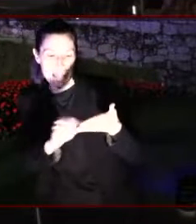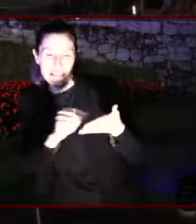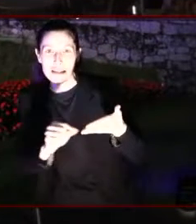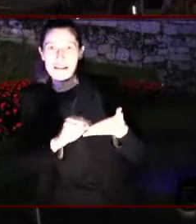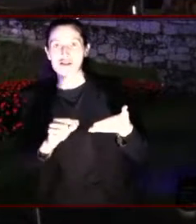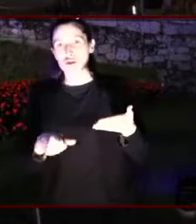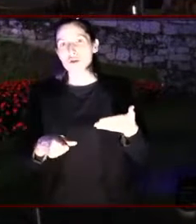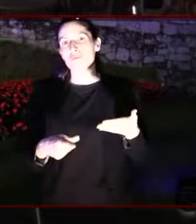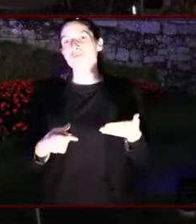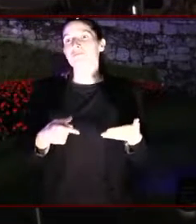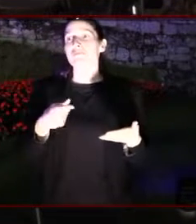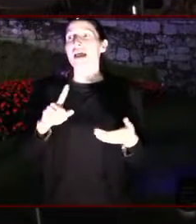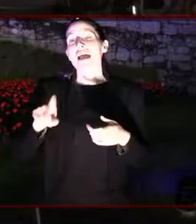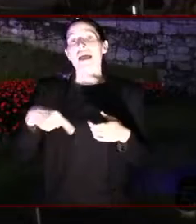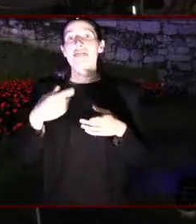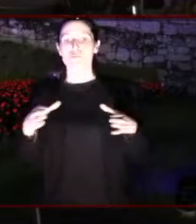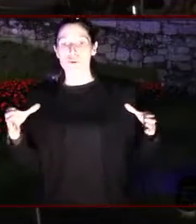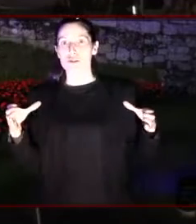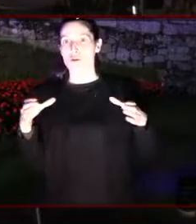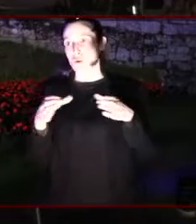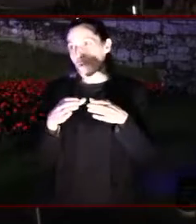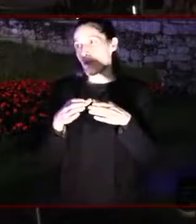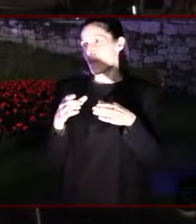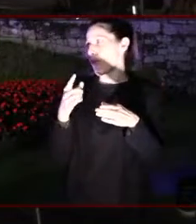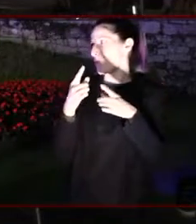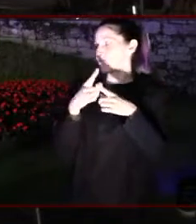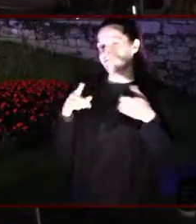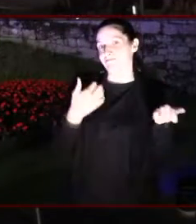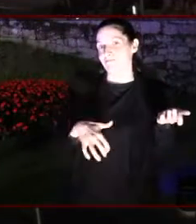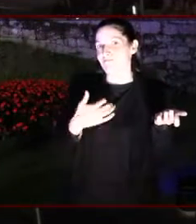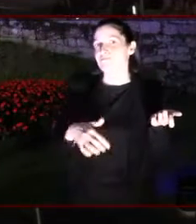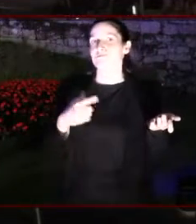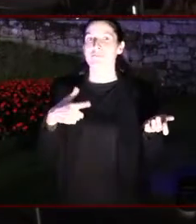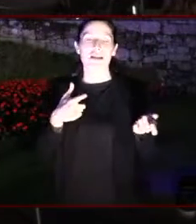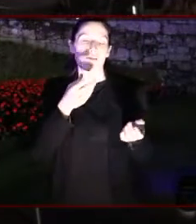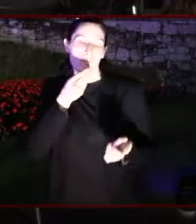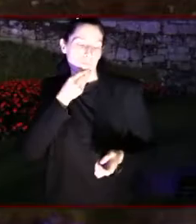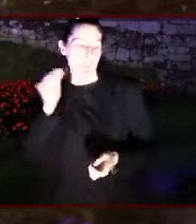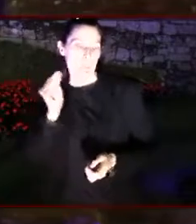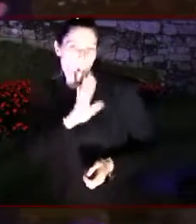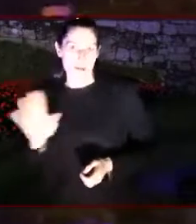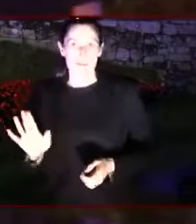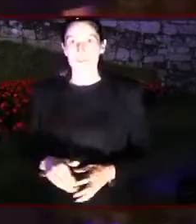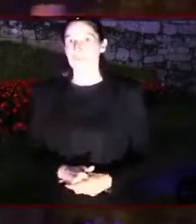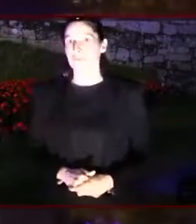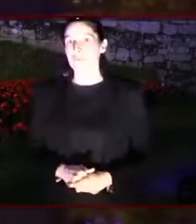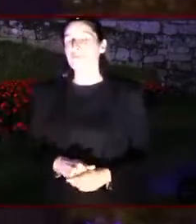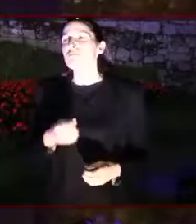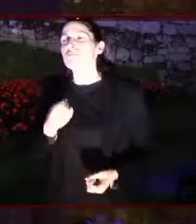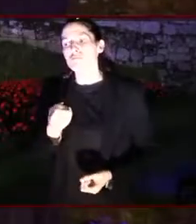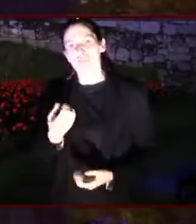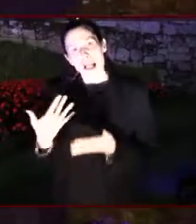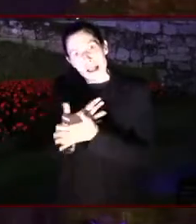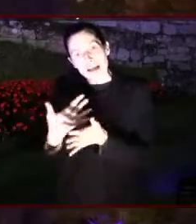logo fixemos o conxunto con nos tocando, quedou moi chulo. Pois sí, a verdade. Contanos un